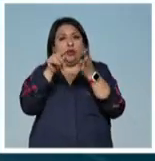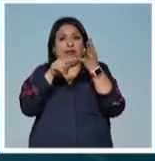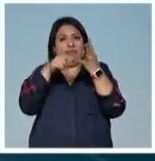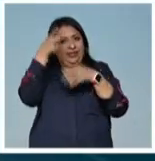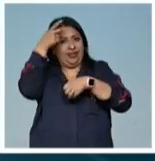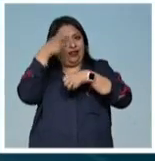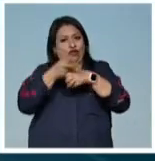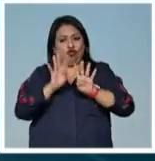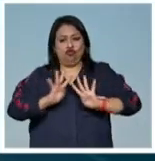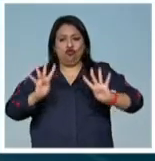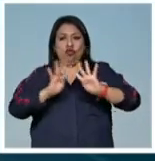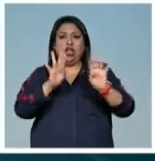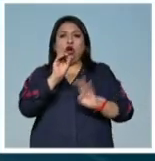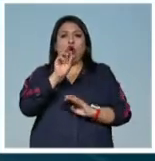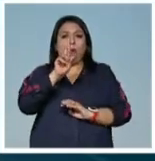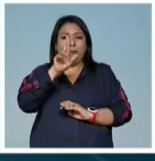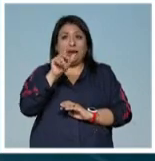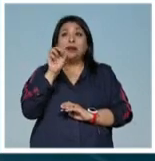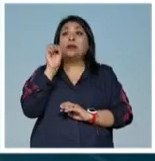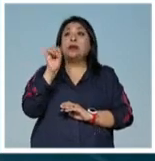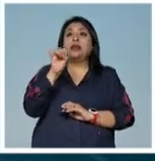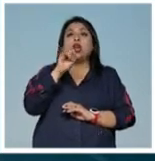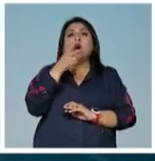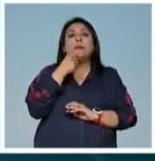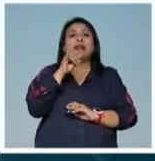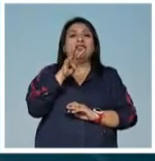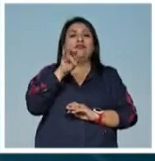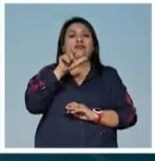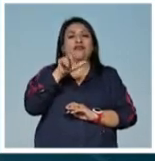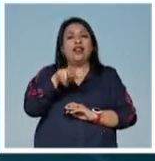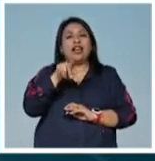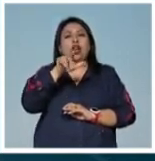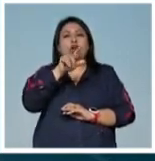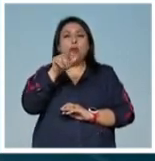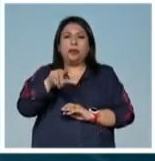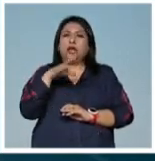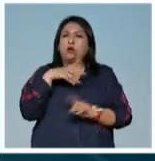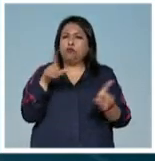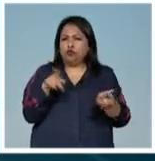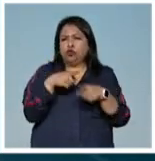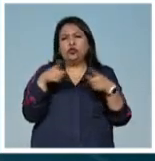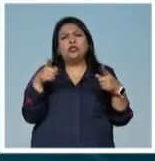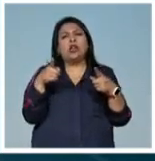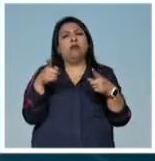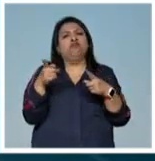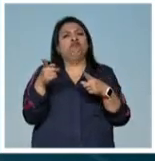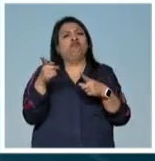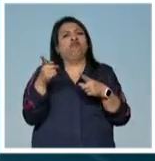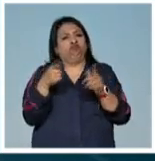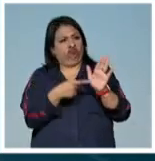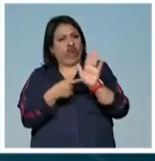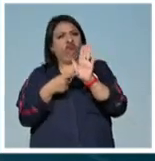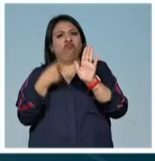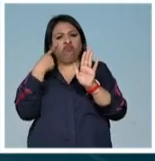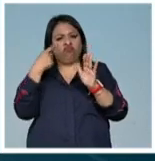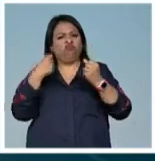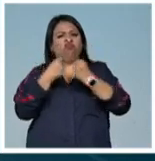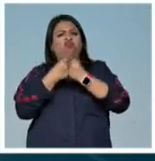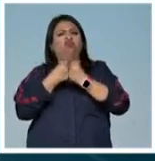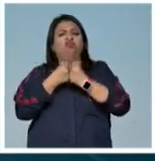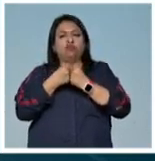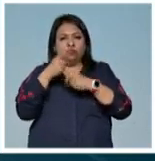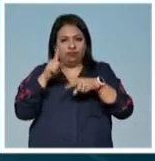orquesta, director de ópera. Efectivamente, Iván López Reynoso, quien lleva la música como bandera para desafiar fronteras. Vamos a ver lo